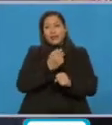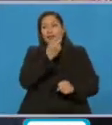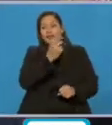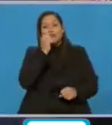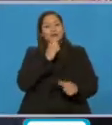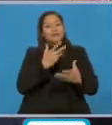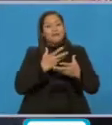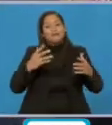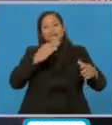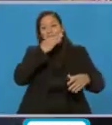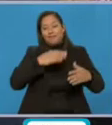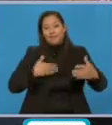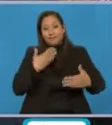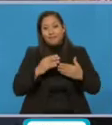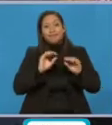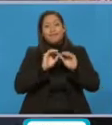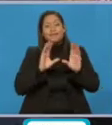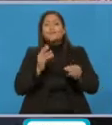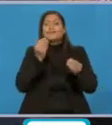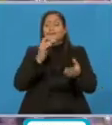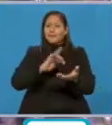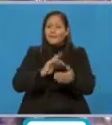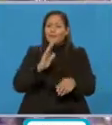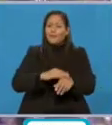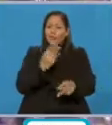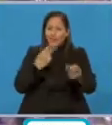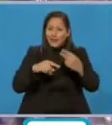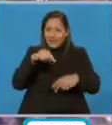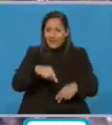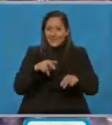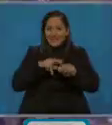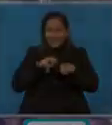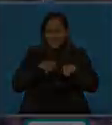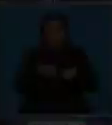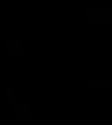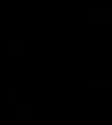fiesta también. Claro. Exactamente. Muchas gracias por estar Gracias. con nosotros y A por las ustedes. recomendaciones de Muchas cine. gracias. Gracias.